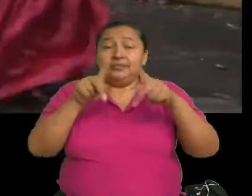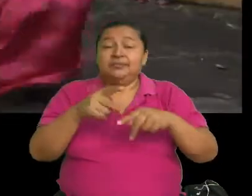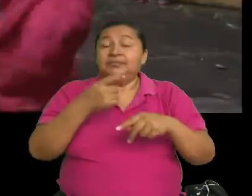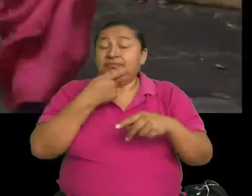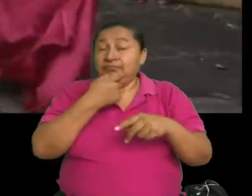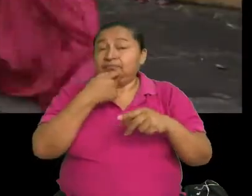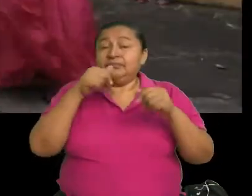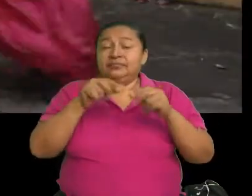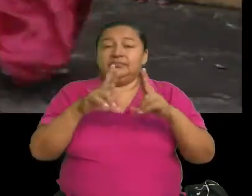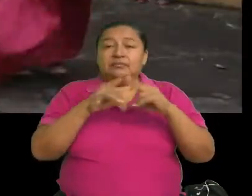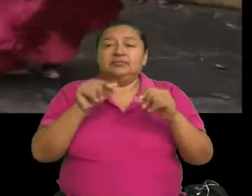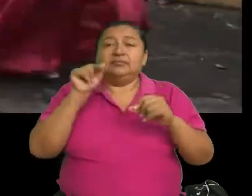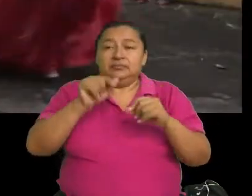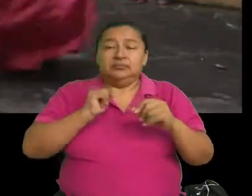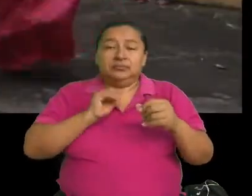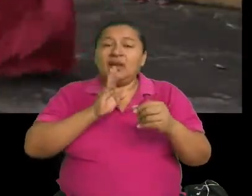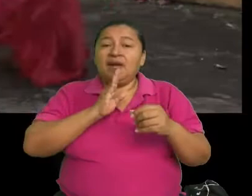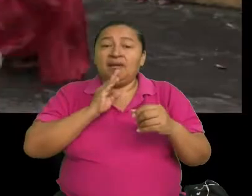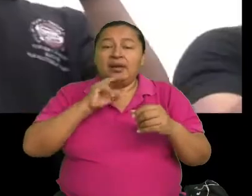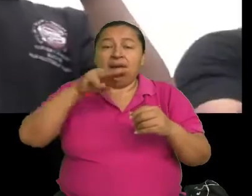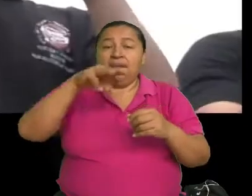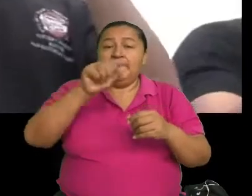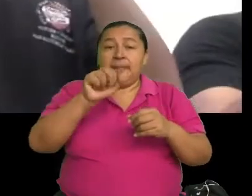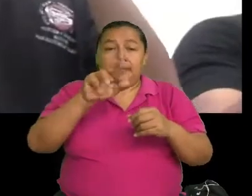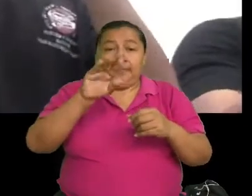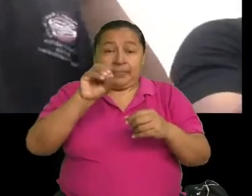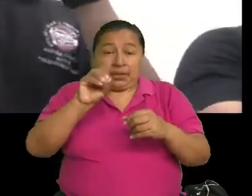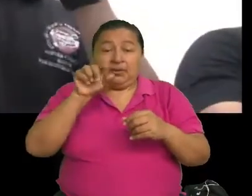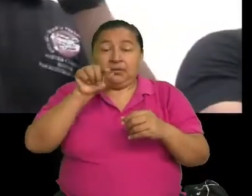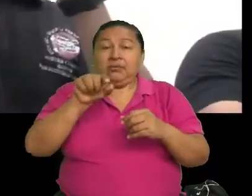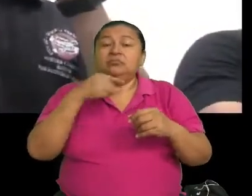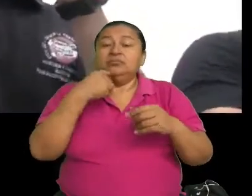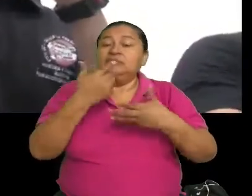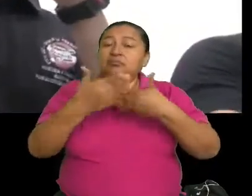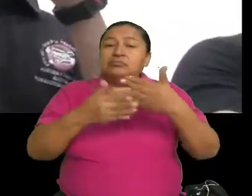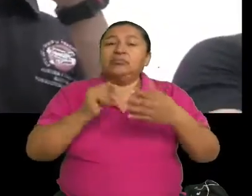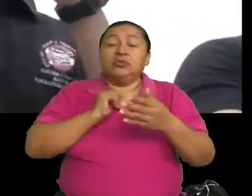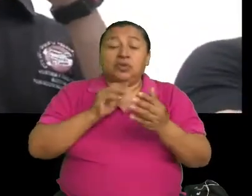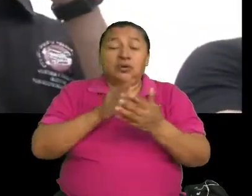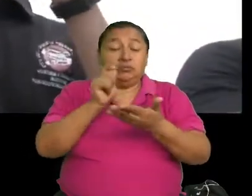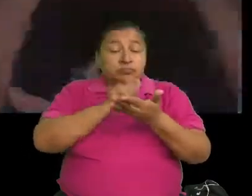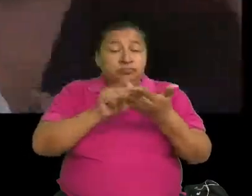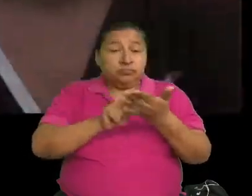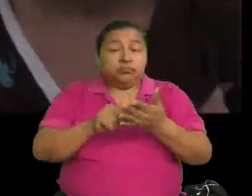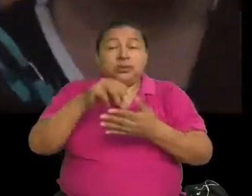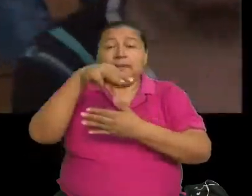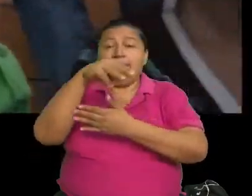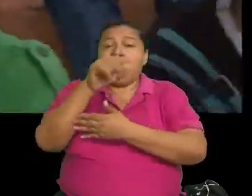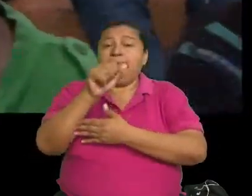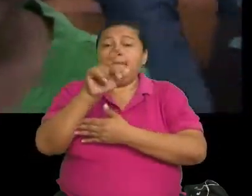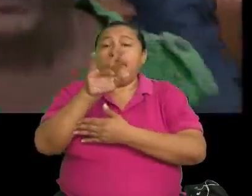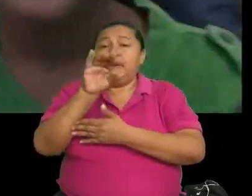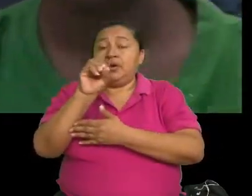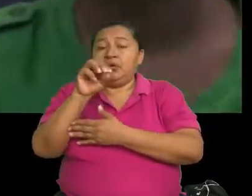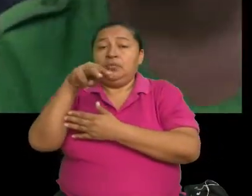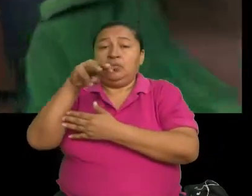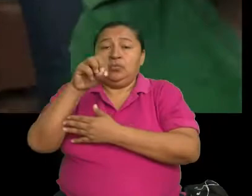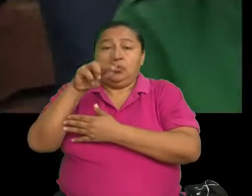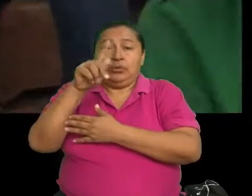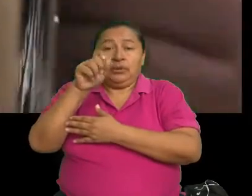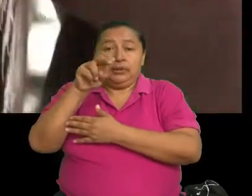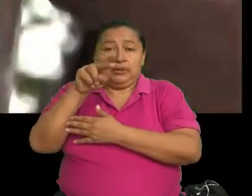sí. Y ahí sale y habla de Mario, cómo hace reír. Y, interesante. En la biografía que estoy trabajando de Mario Montenegro van las palabras de